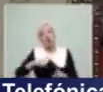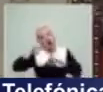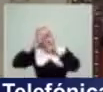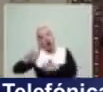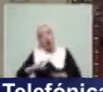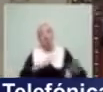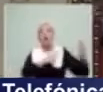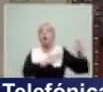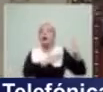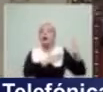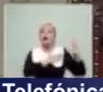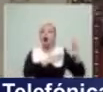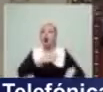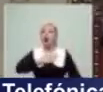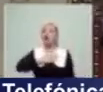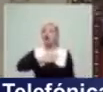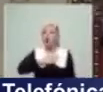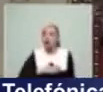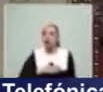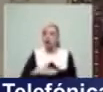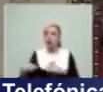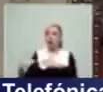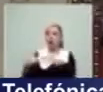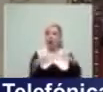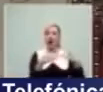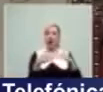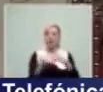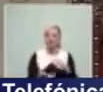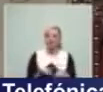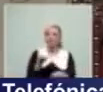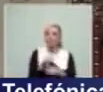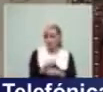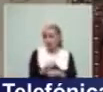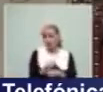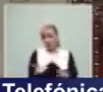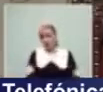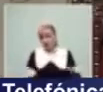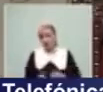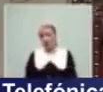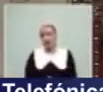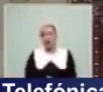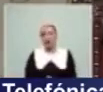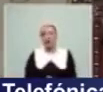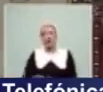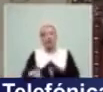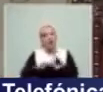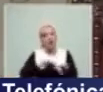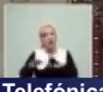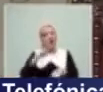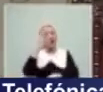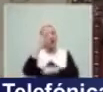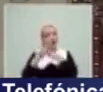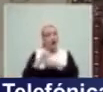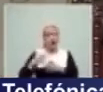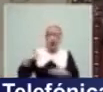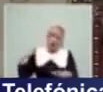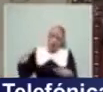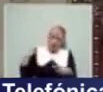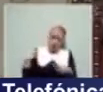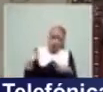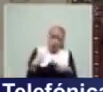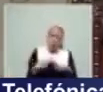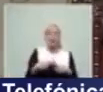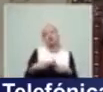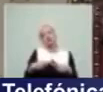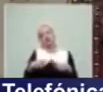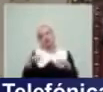afirmar que en cualquier institución, la que sea, no existe en lo absoluto la corrupción, pero lo que sí podemos afirmar,